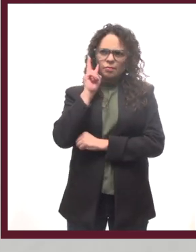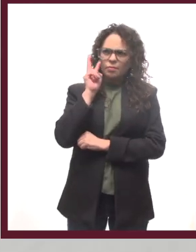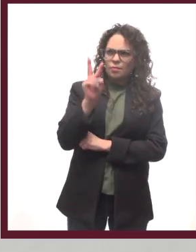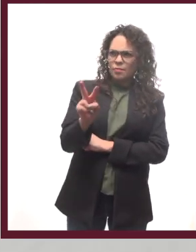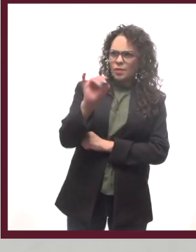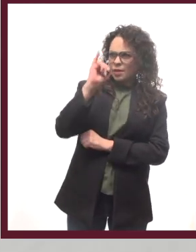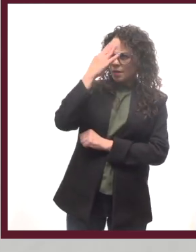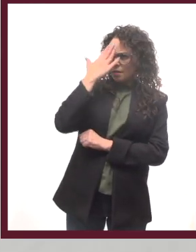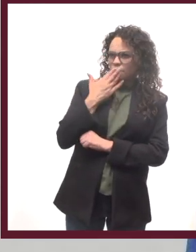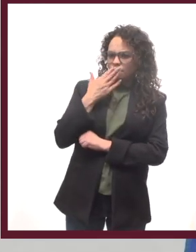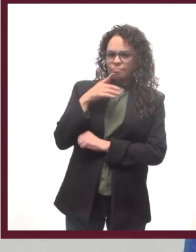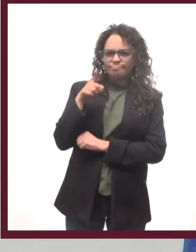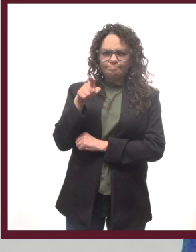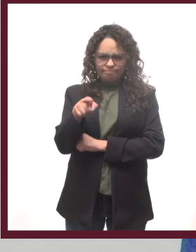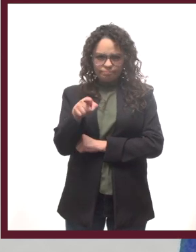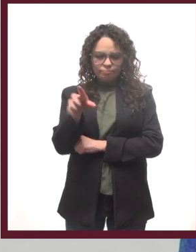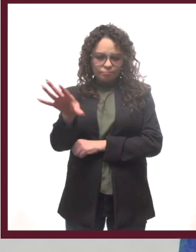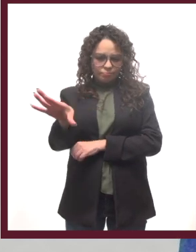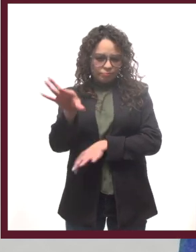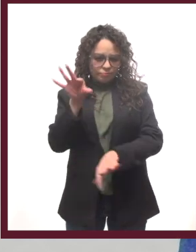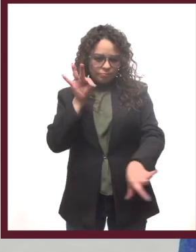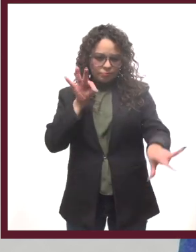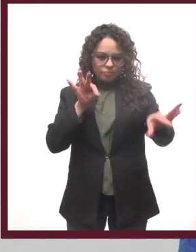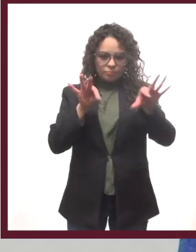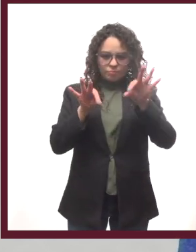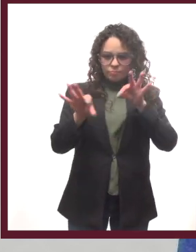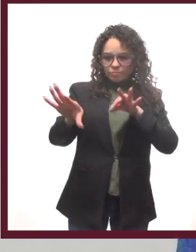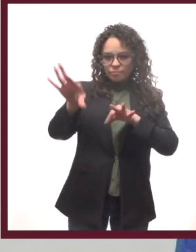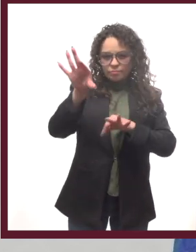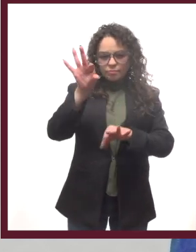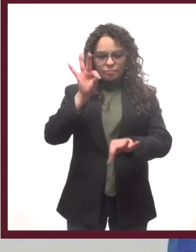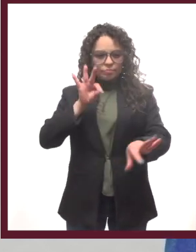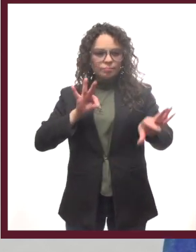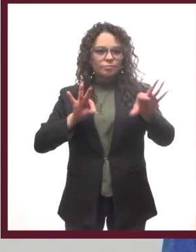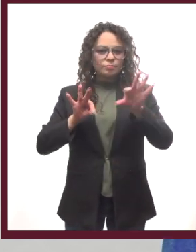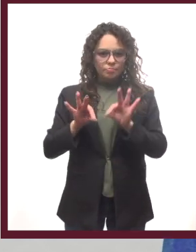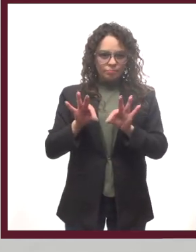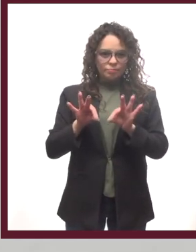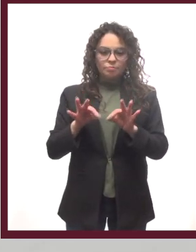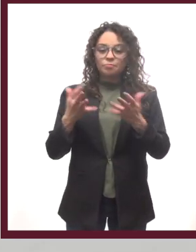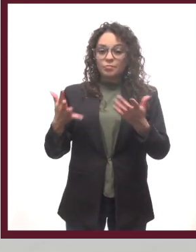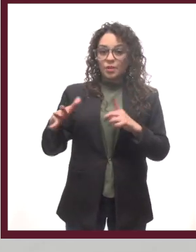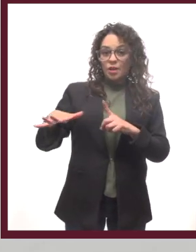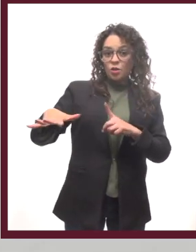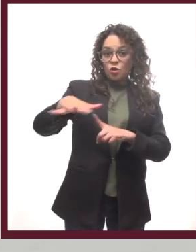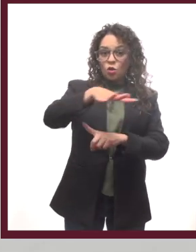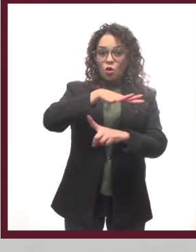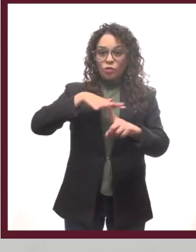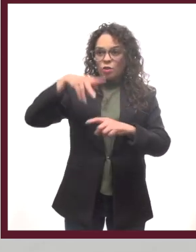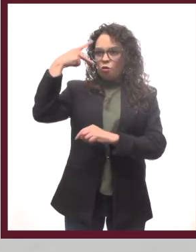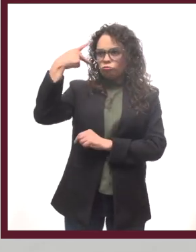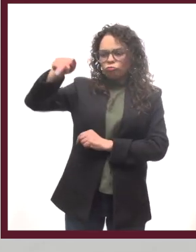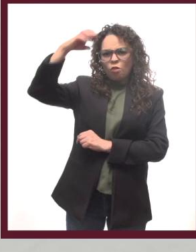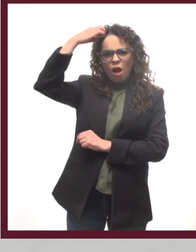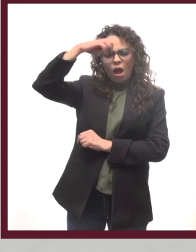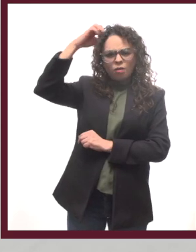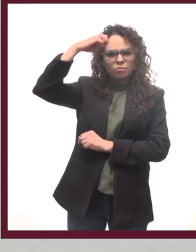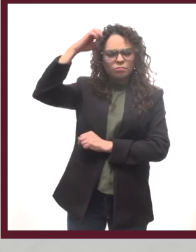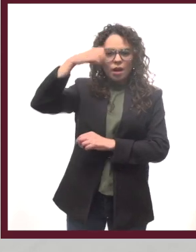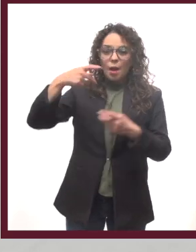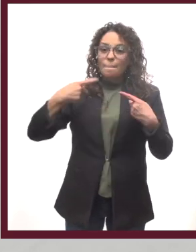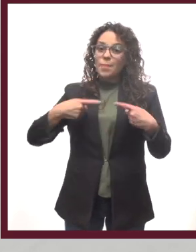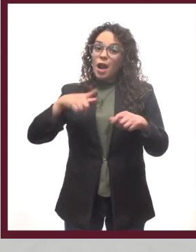Al percibir la imagen, el observador selecciona. Busca lo suyo. Sitúa la obra en el contexto de